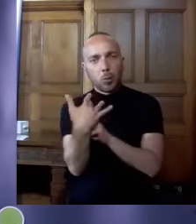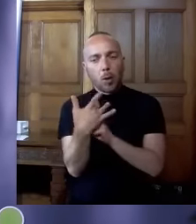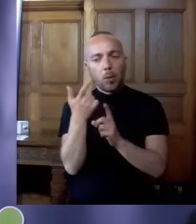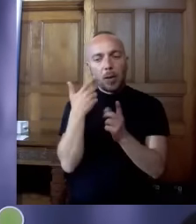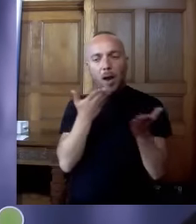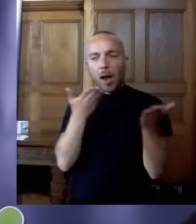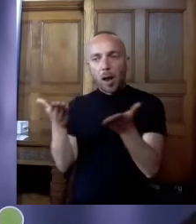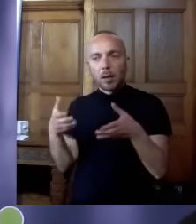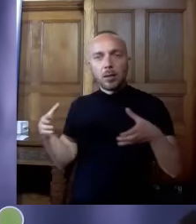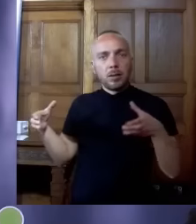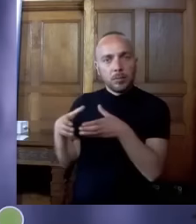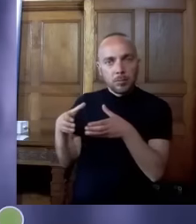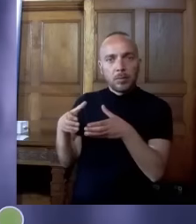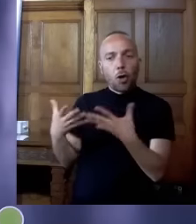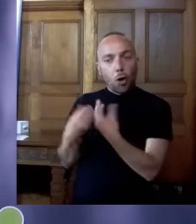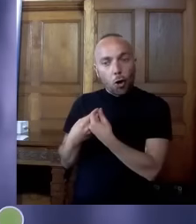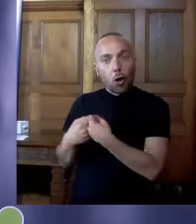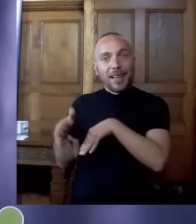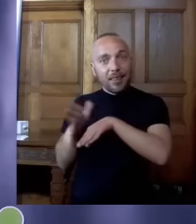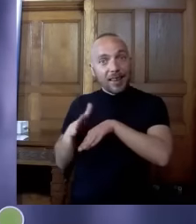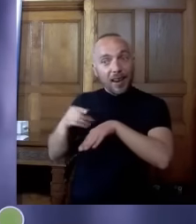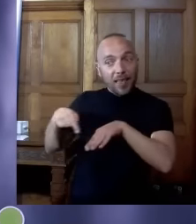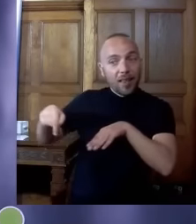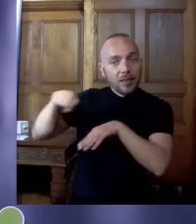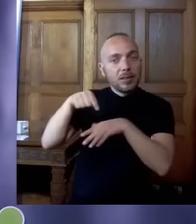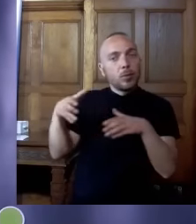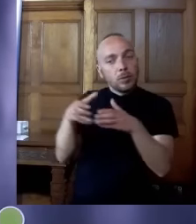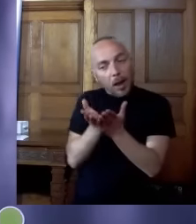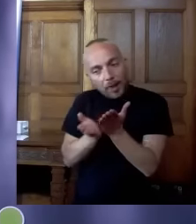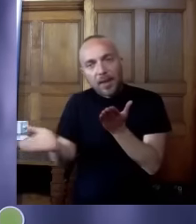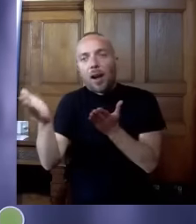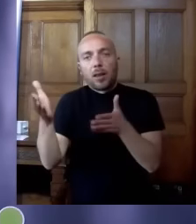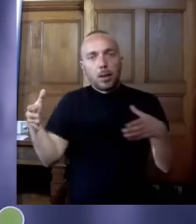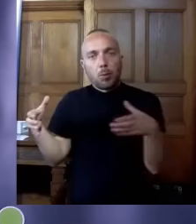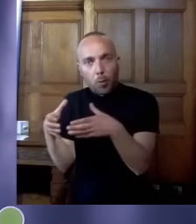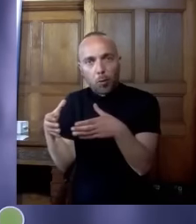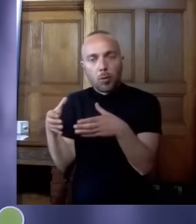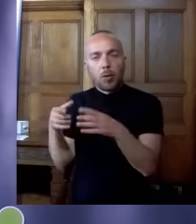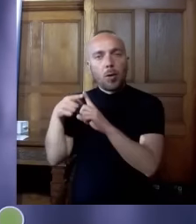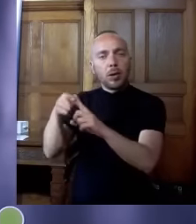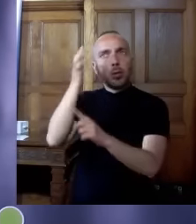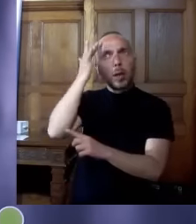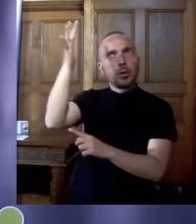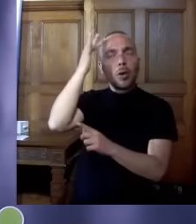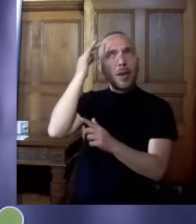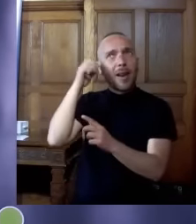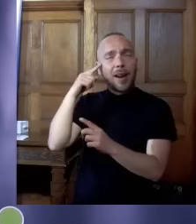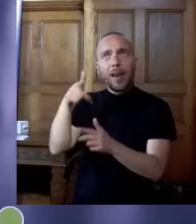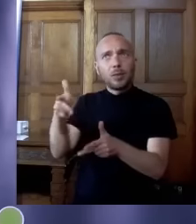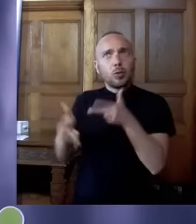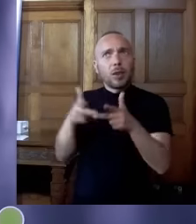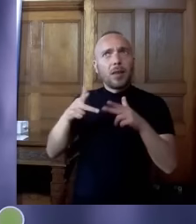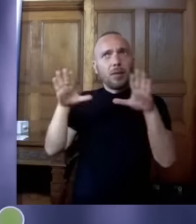a construir con las izquierdas un bloque alternativo que permita Soñar una euskadi más